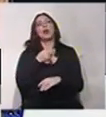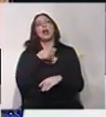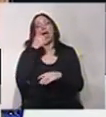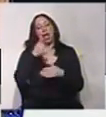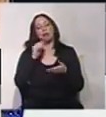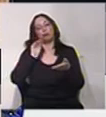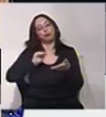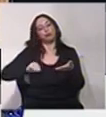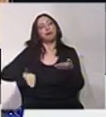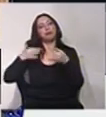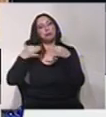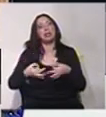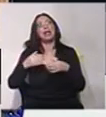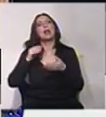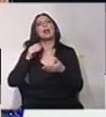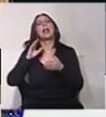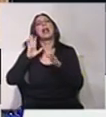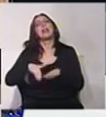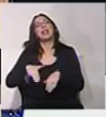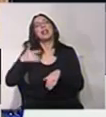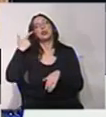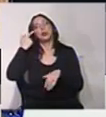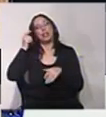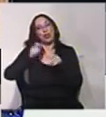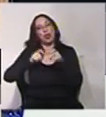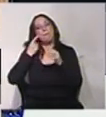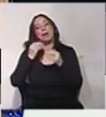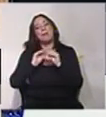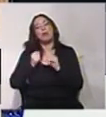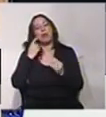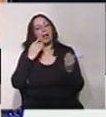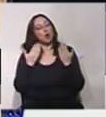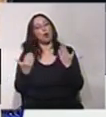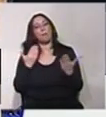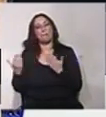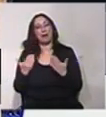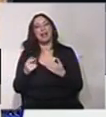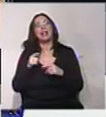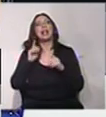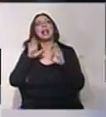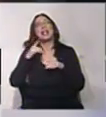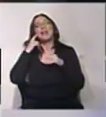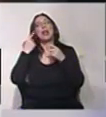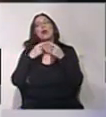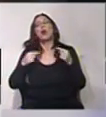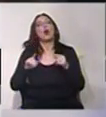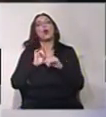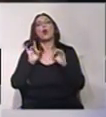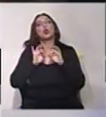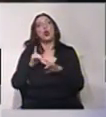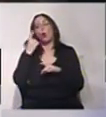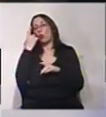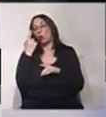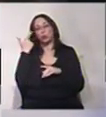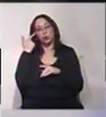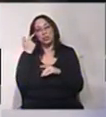suicidio. Entonces, me parece que la cuestión de heterogeneizar un poco el suicidio, ¿no? No es solo un suicida,